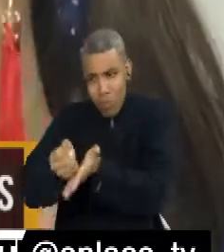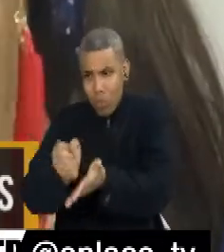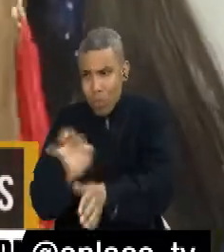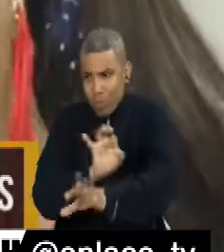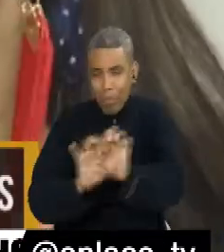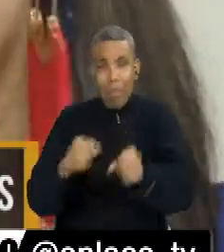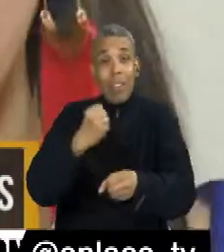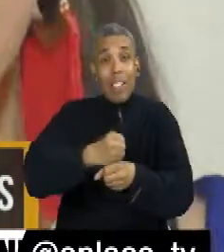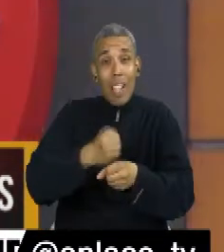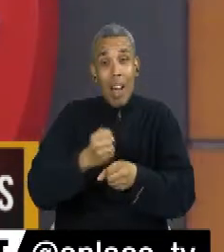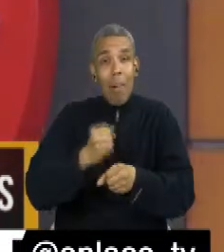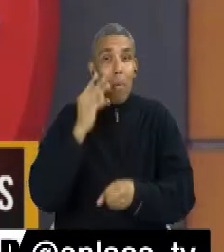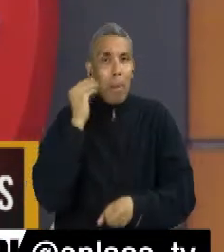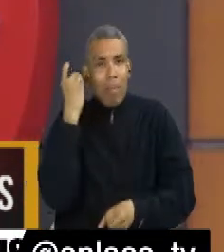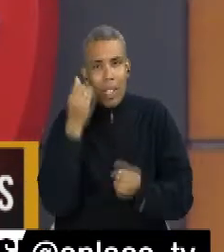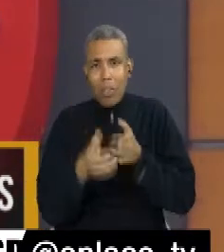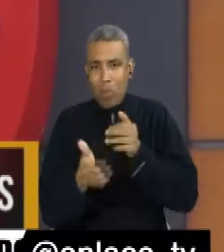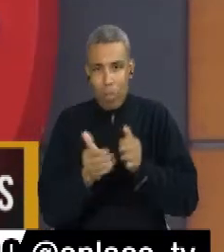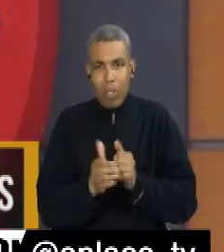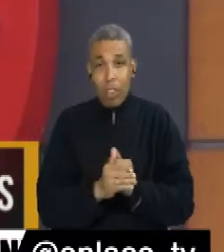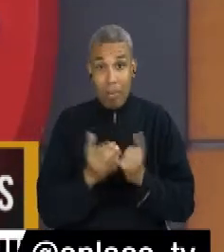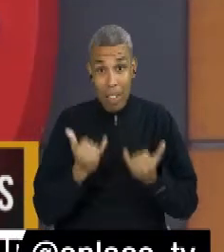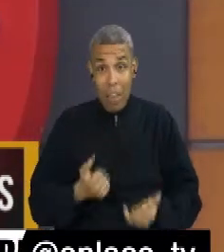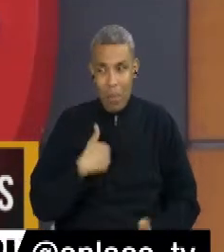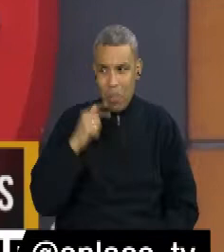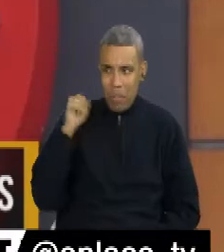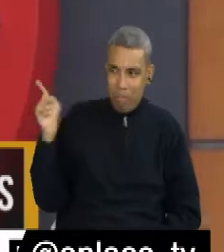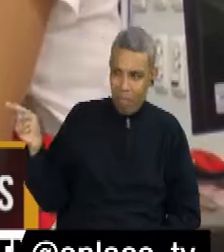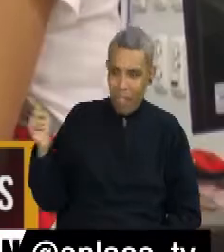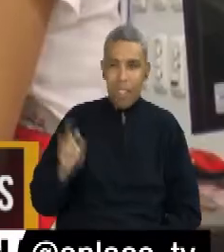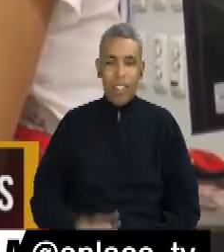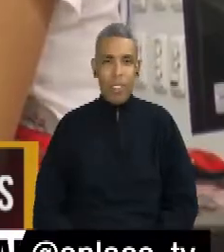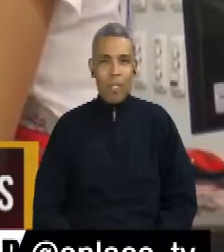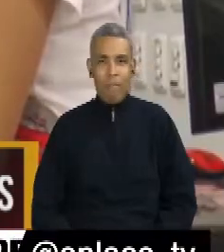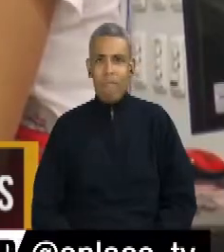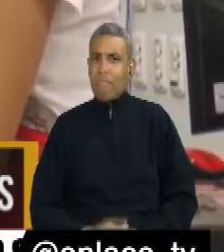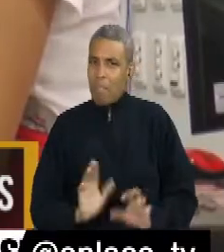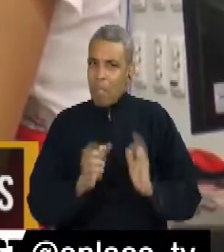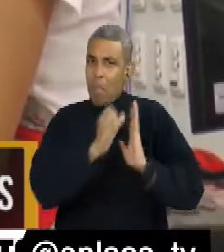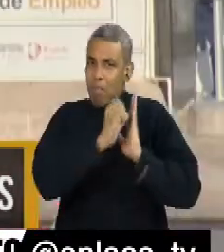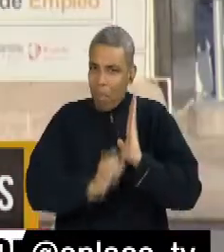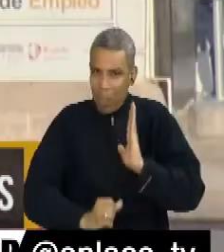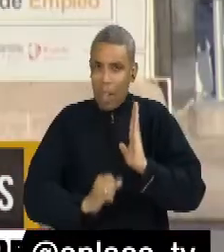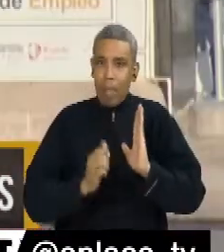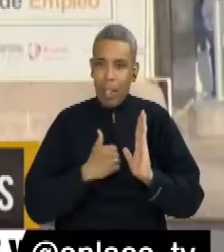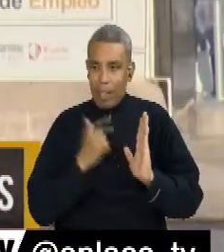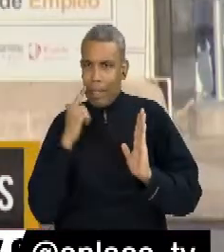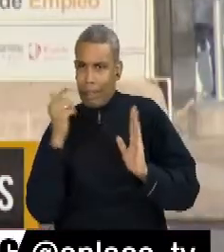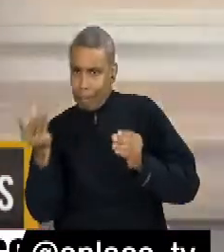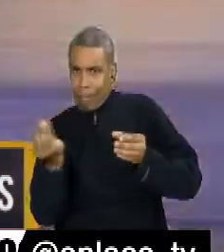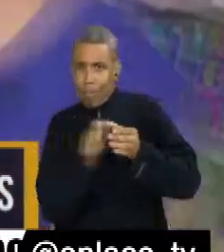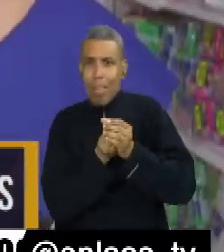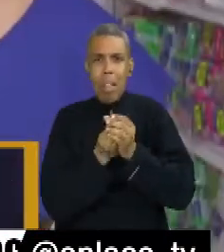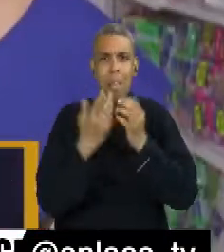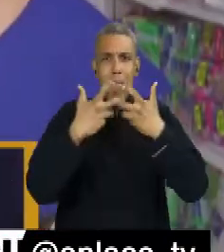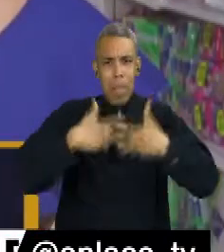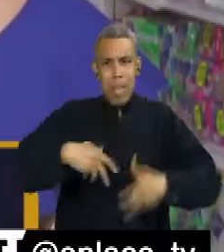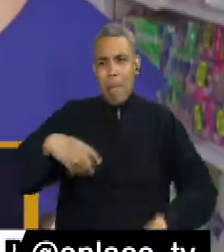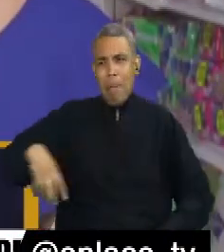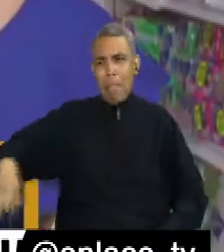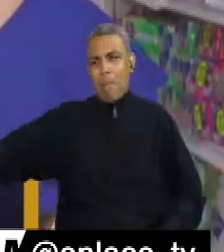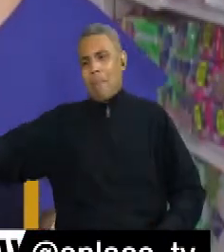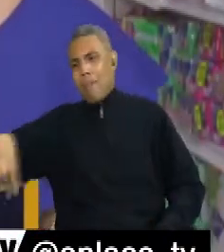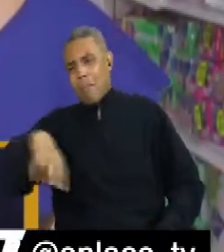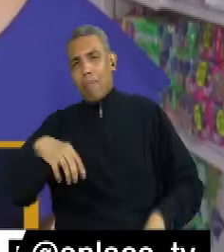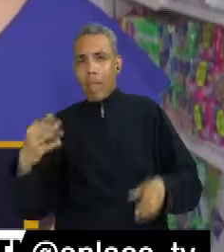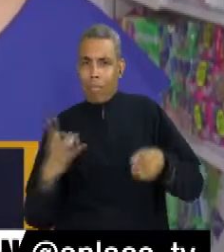La Paz en Torcoroma y la Salchicha de Andrés en el barrio Colombia, decidieron acogerse a los beneficios que ofrece la Agencia de Empleo de Cafaba. El programa de